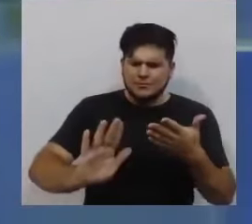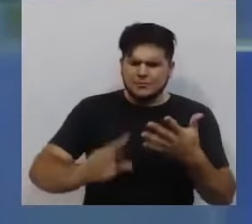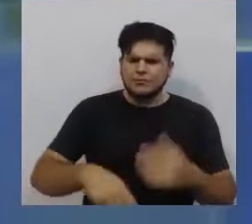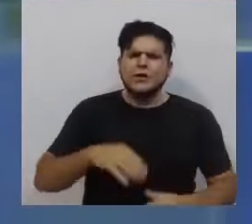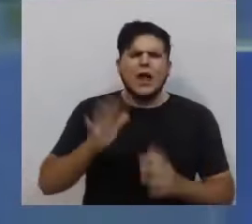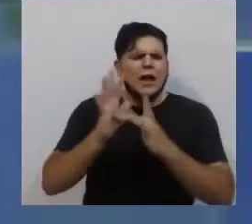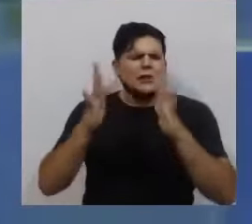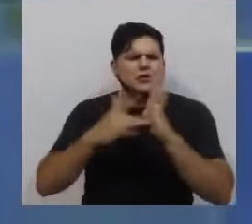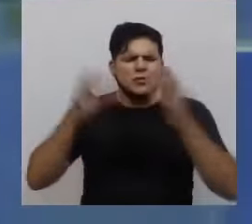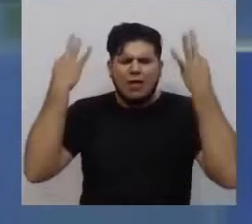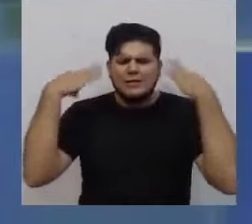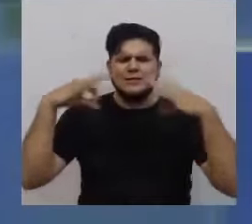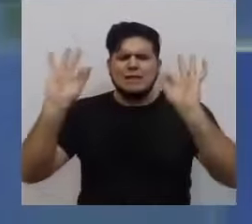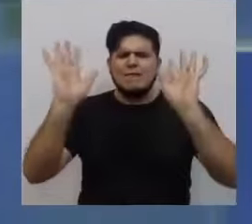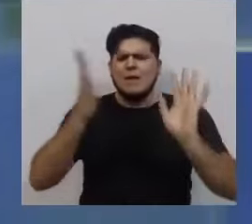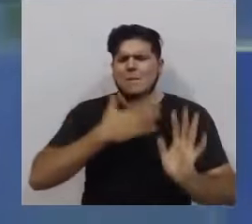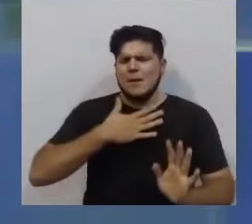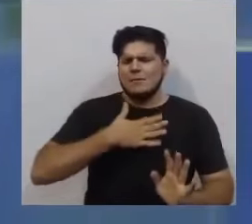gracias señor